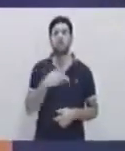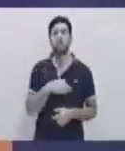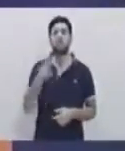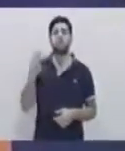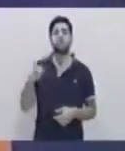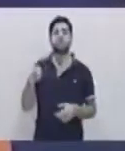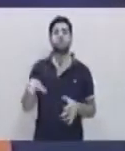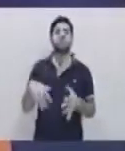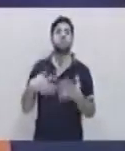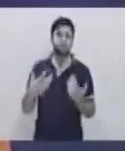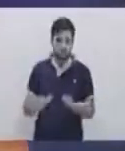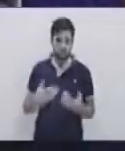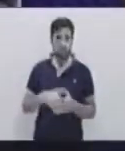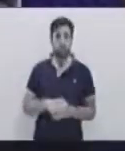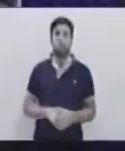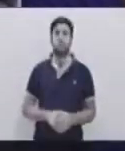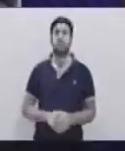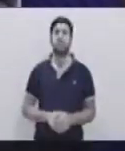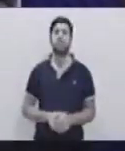los siguientes materiales: